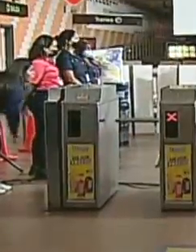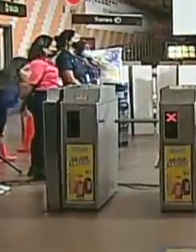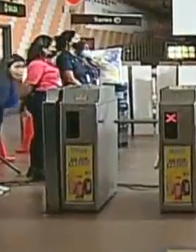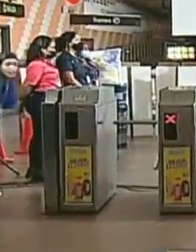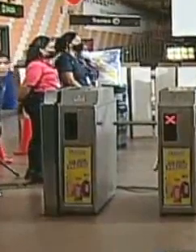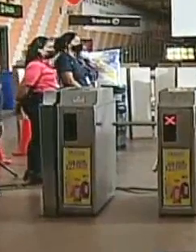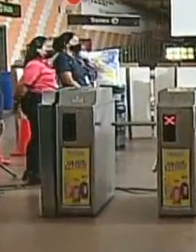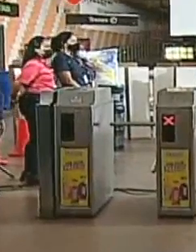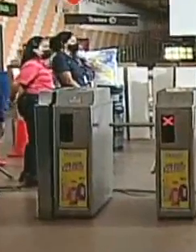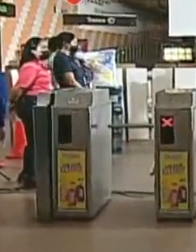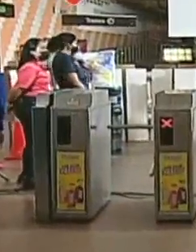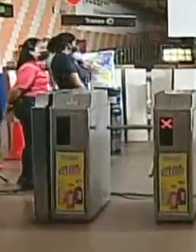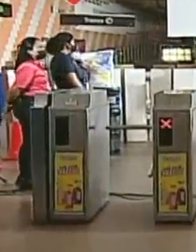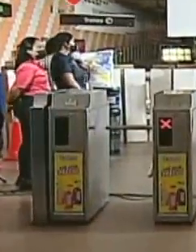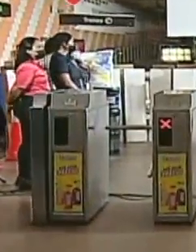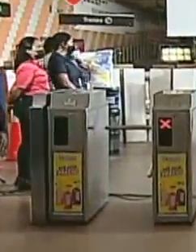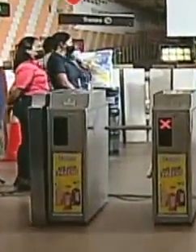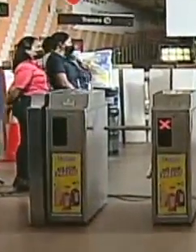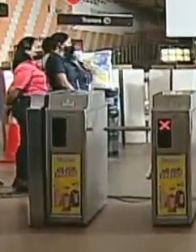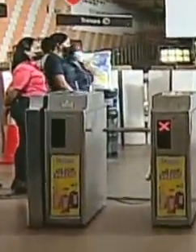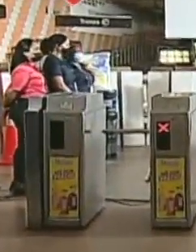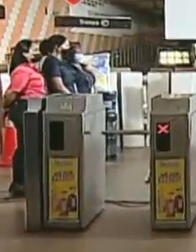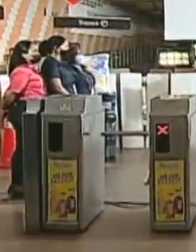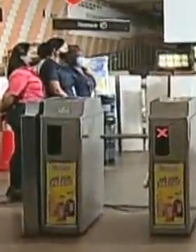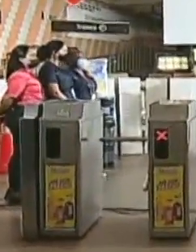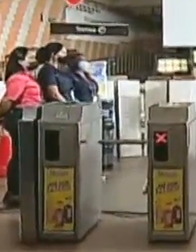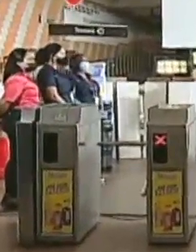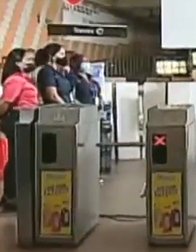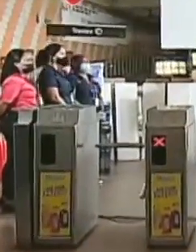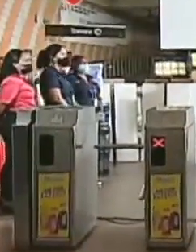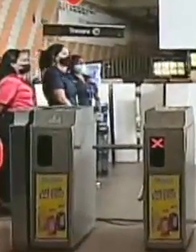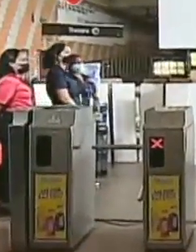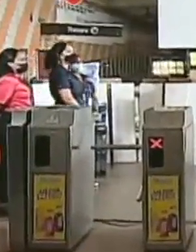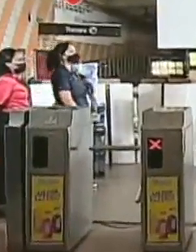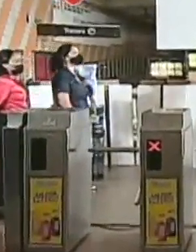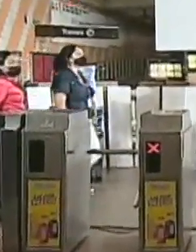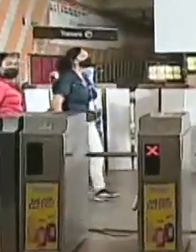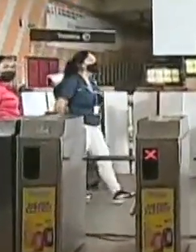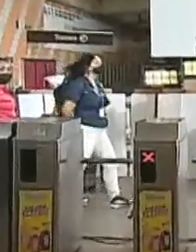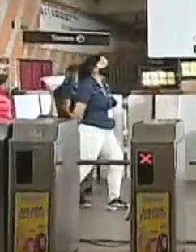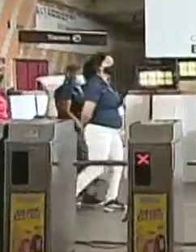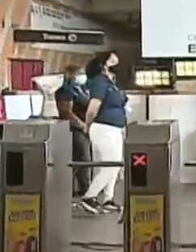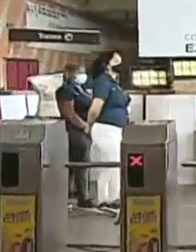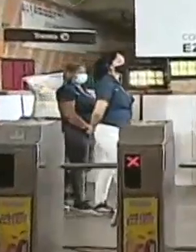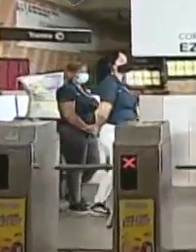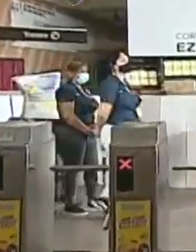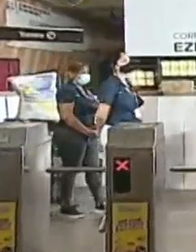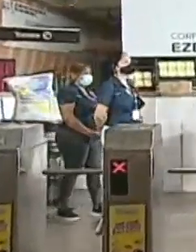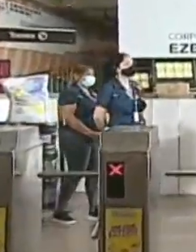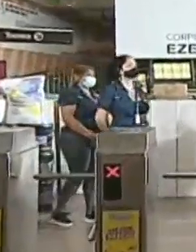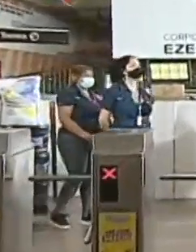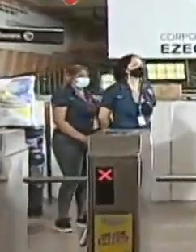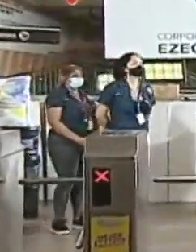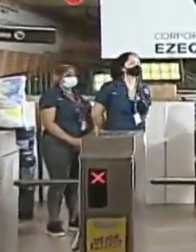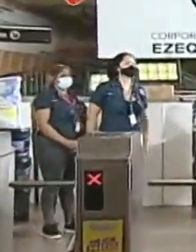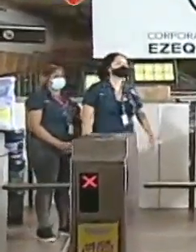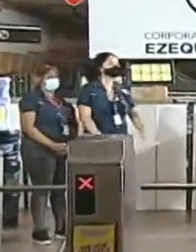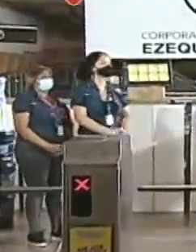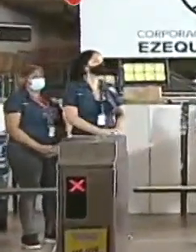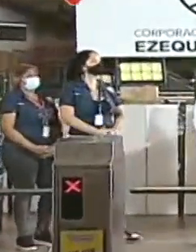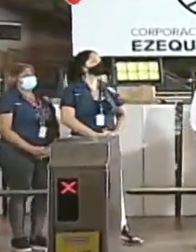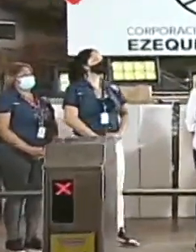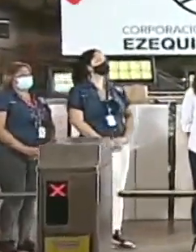que se están tomando aquí en esta estación de Petare. Adelante, compañero. Buenas tardes, señor presidente. Un